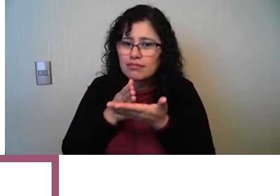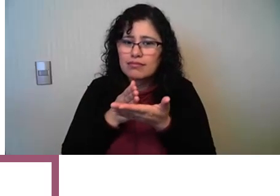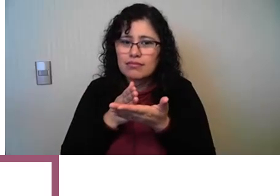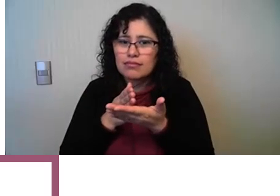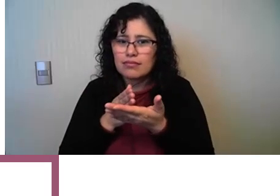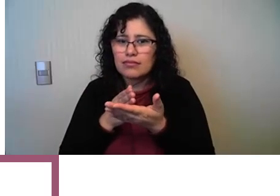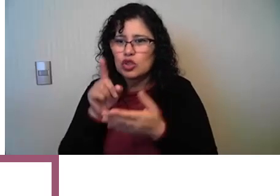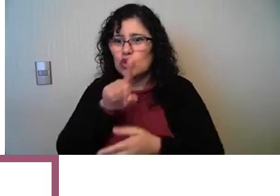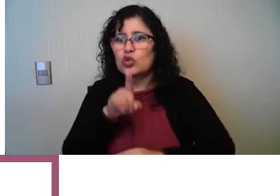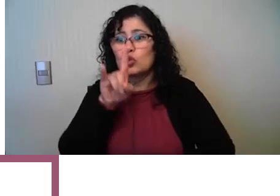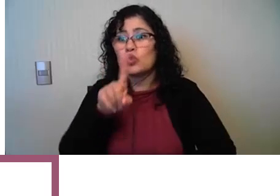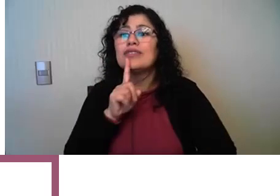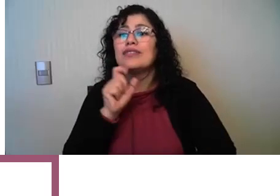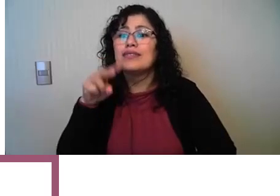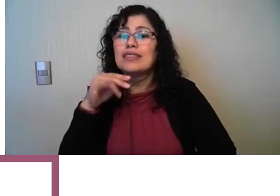blanca.